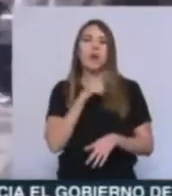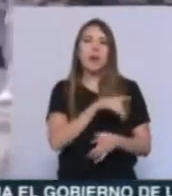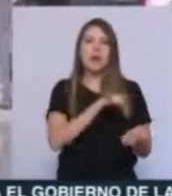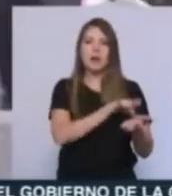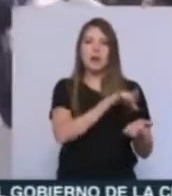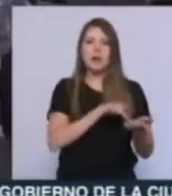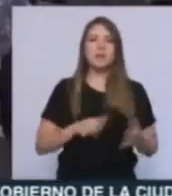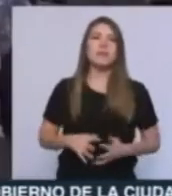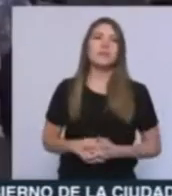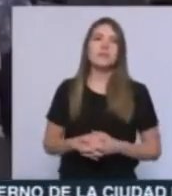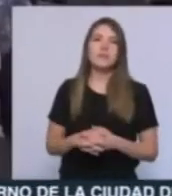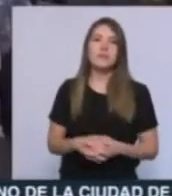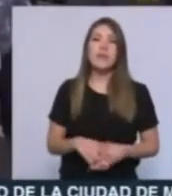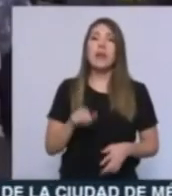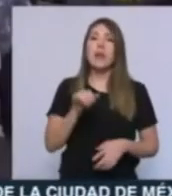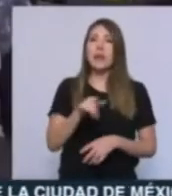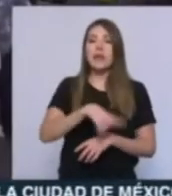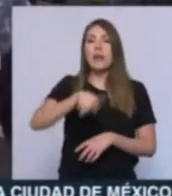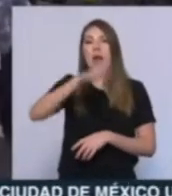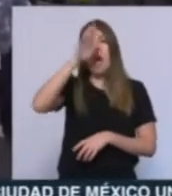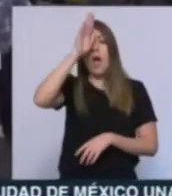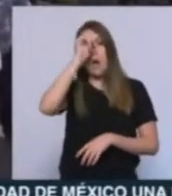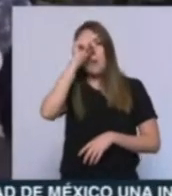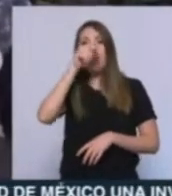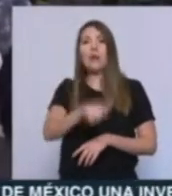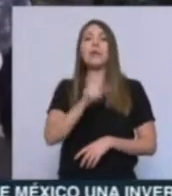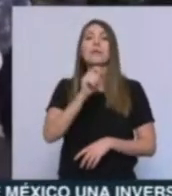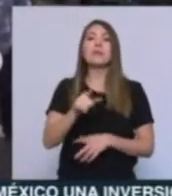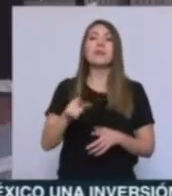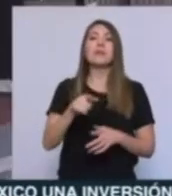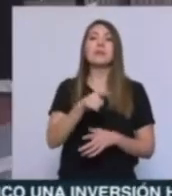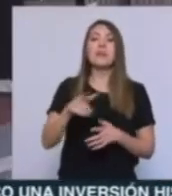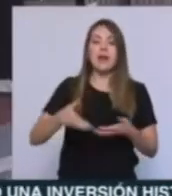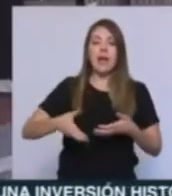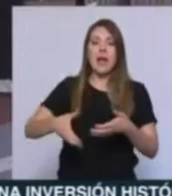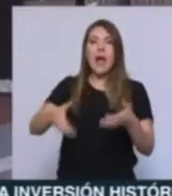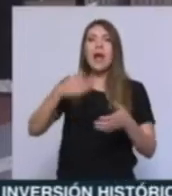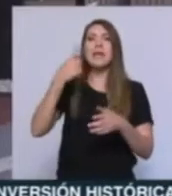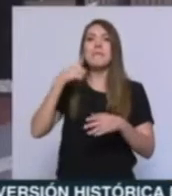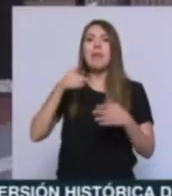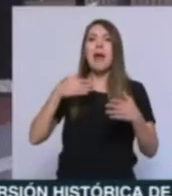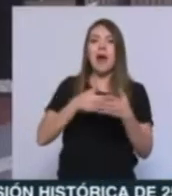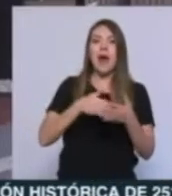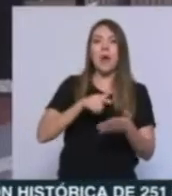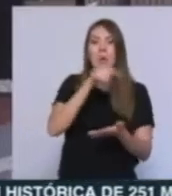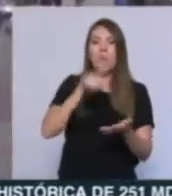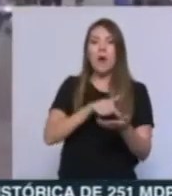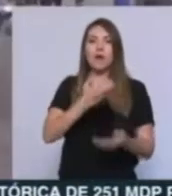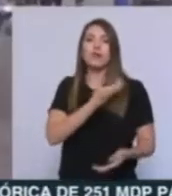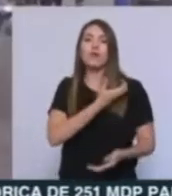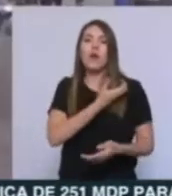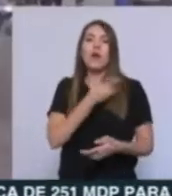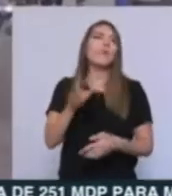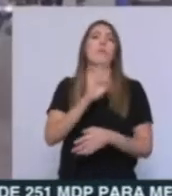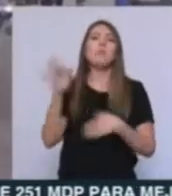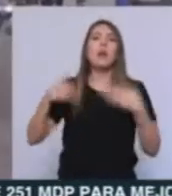acuerdos e inconformidades, una de las principales vialidades de acceso al Zócalo capitalino podrá ser disfrutada cada fin de semana por